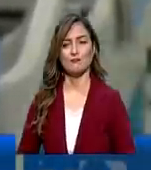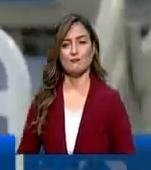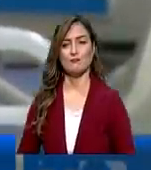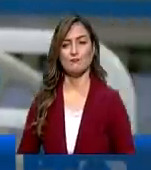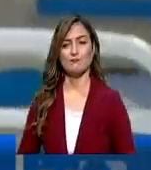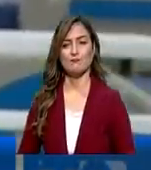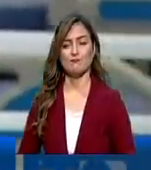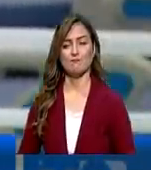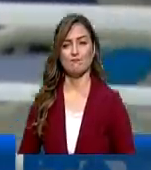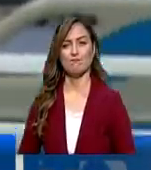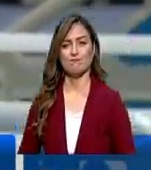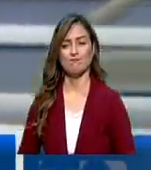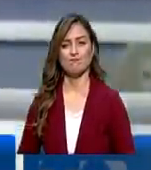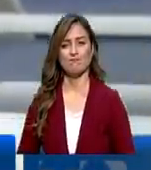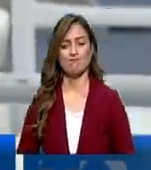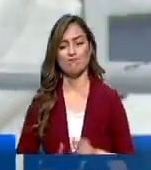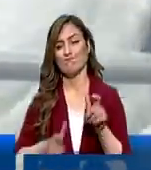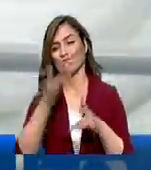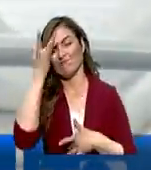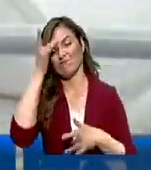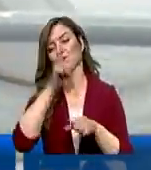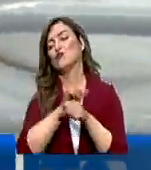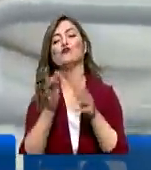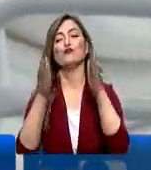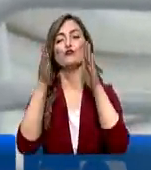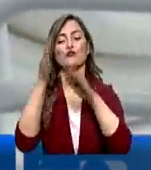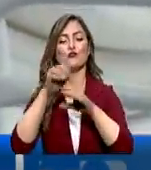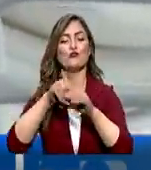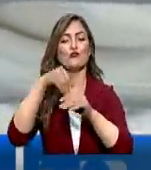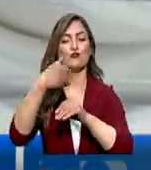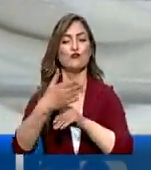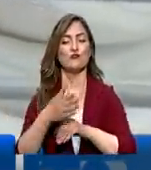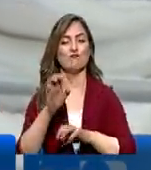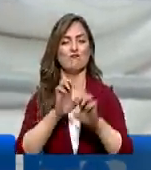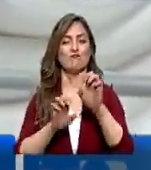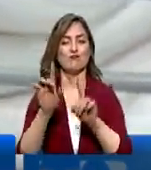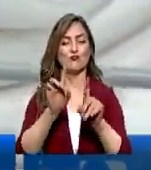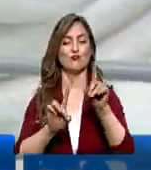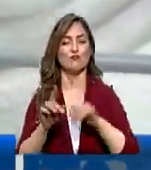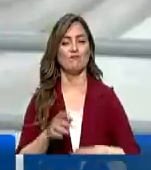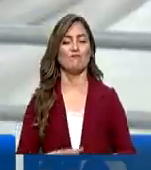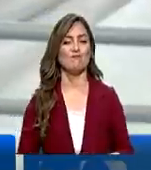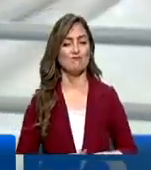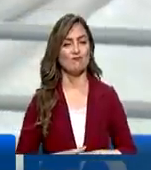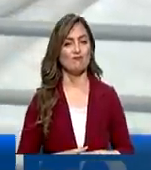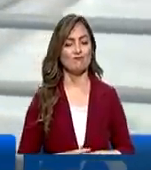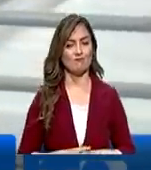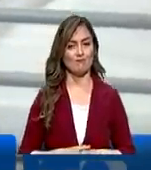pacientes adicionales en consulta externa en el triaje. ¿Qué es lo que van a hacer